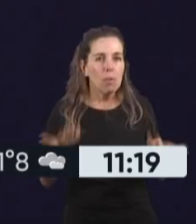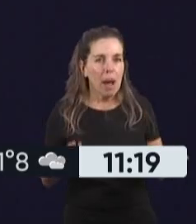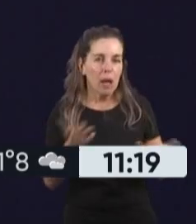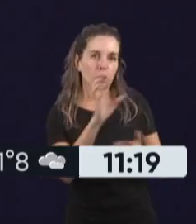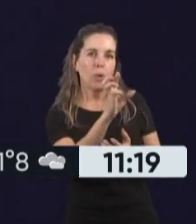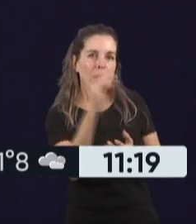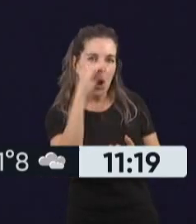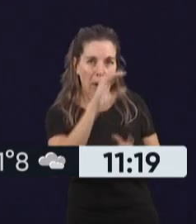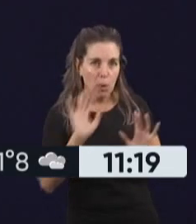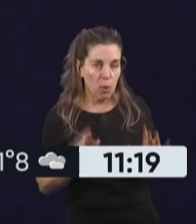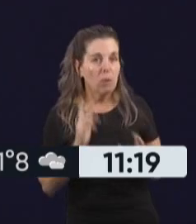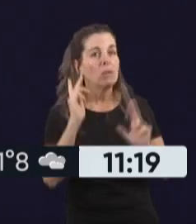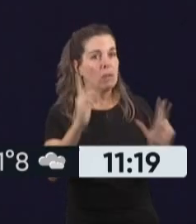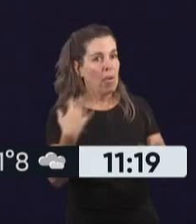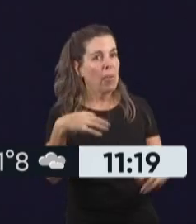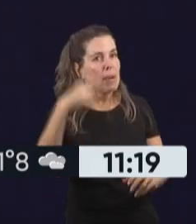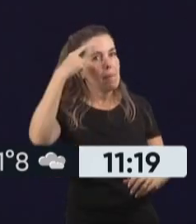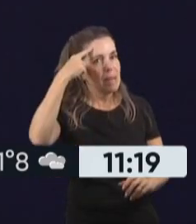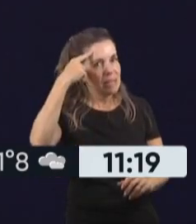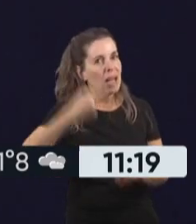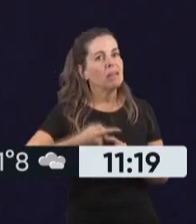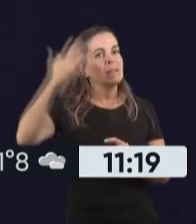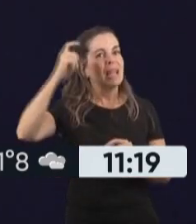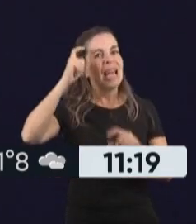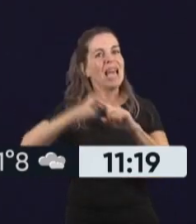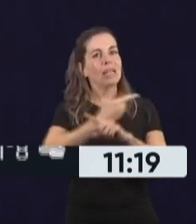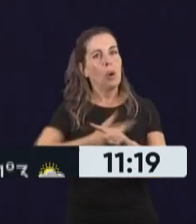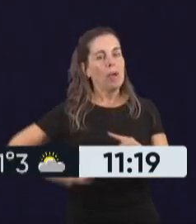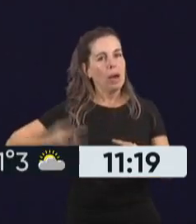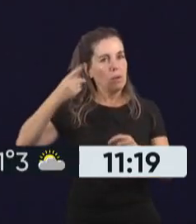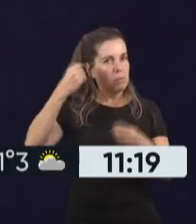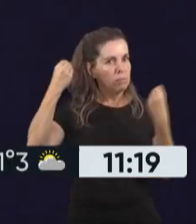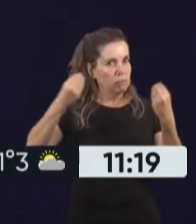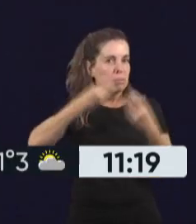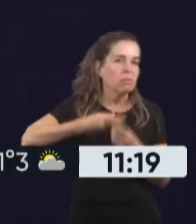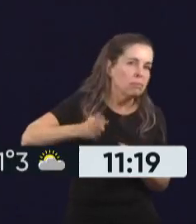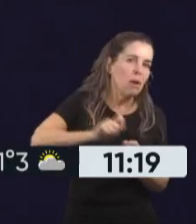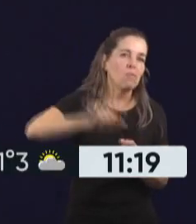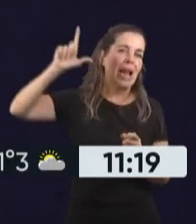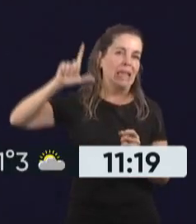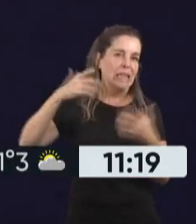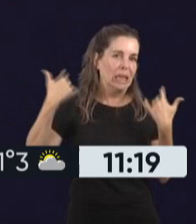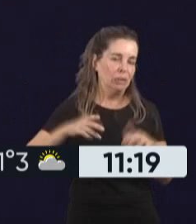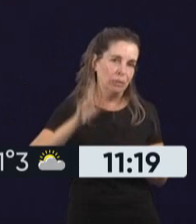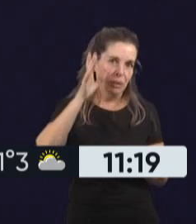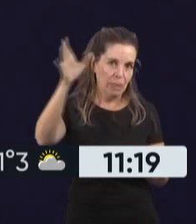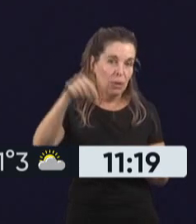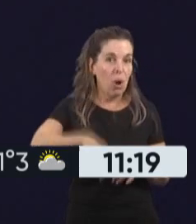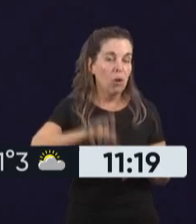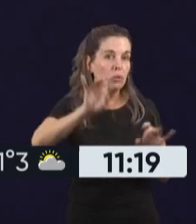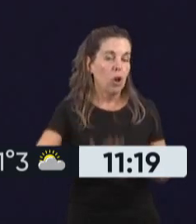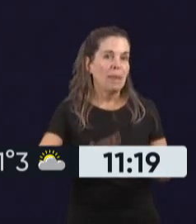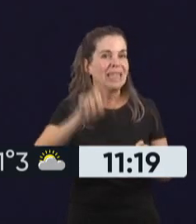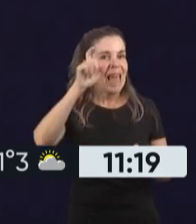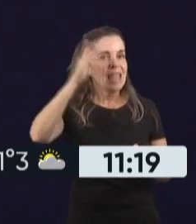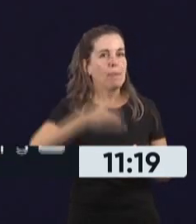le recuerdo que debió haberse preocupado cuando en el gobierno anterior se multiplicó por 20 el dólar. Digo, no. Hoy el aumento ha sido un 10%, y en